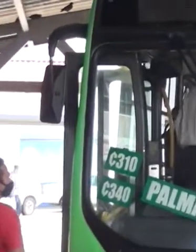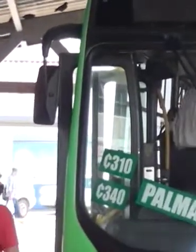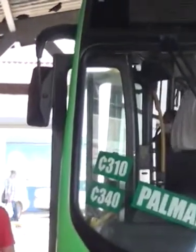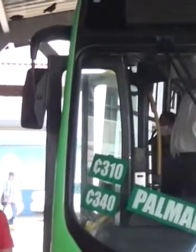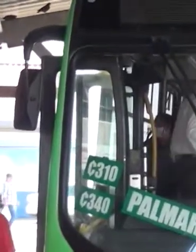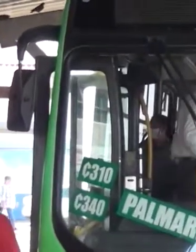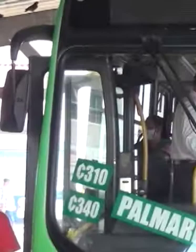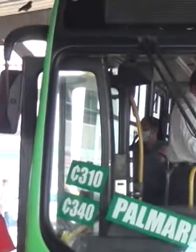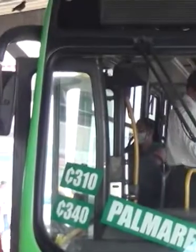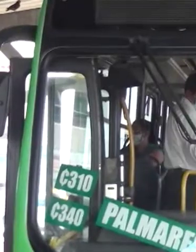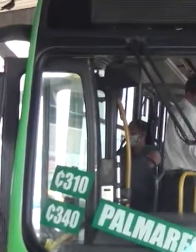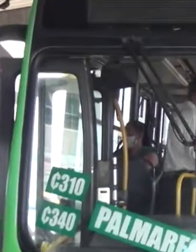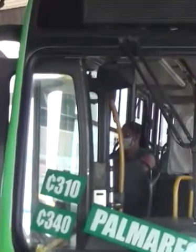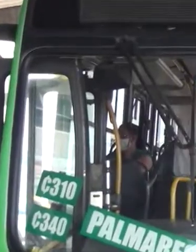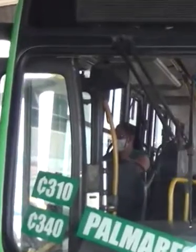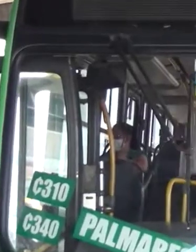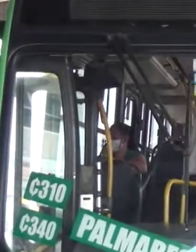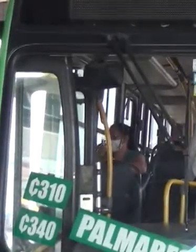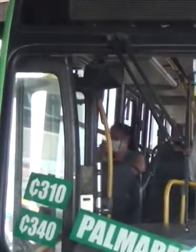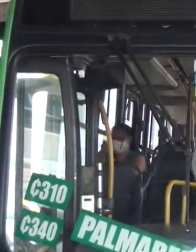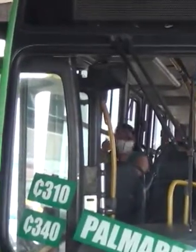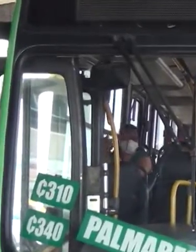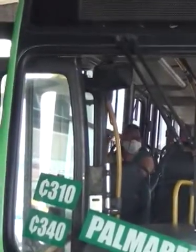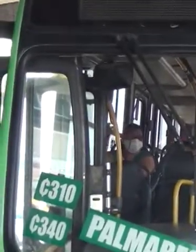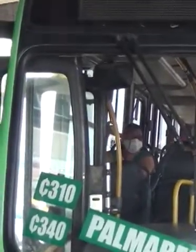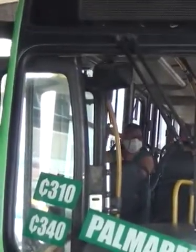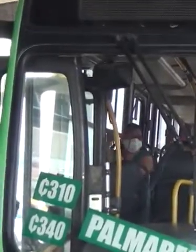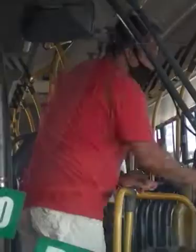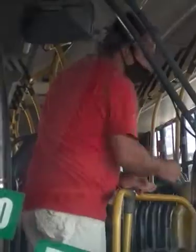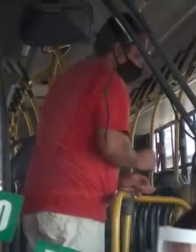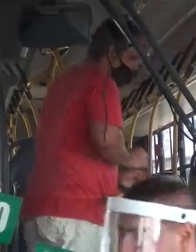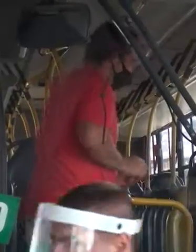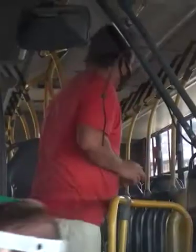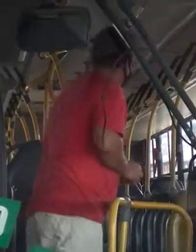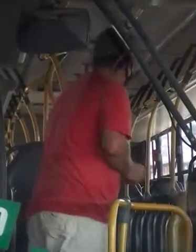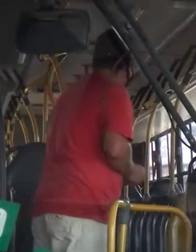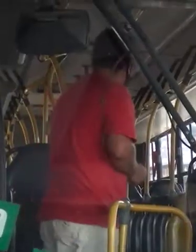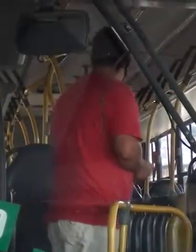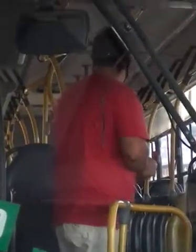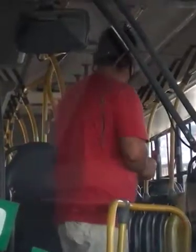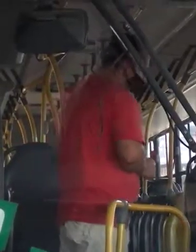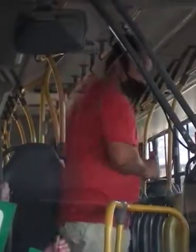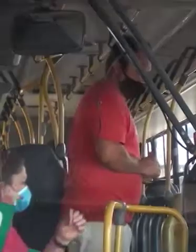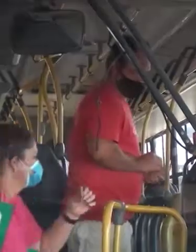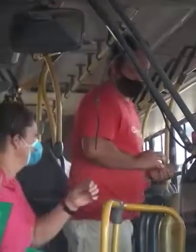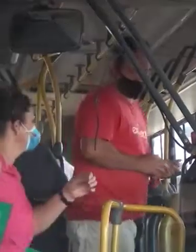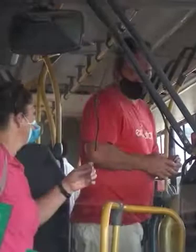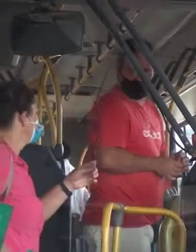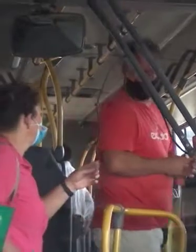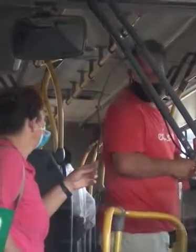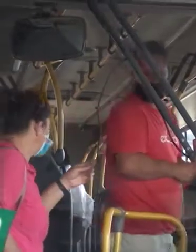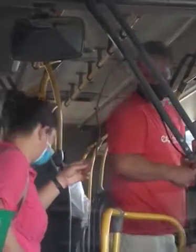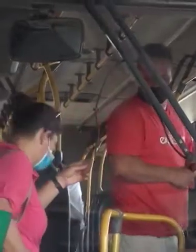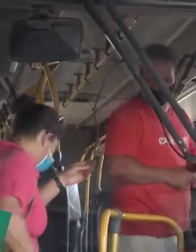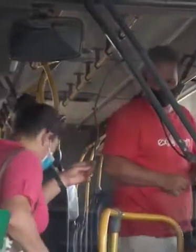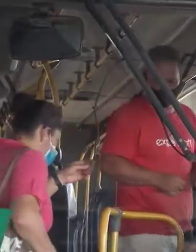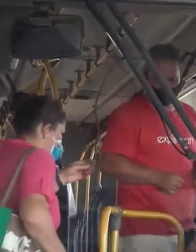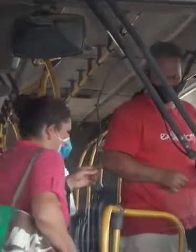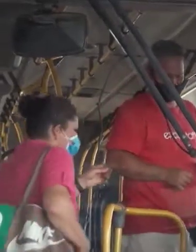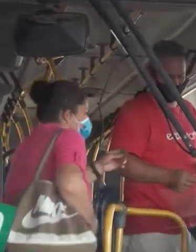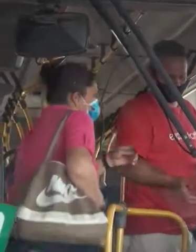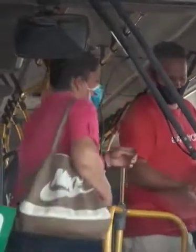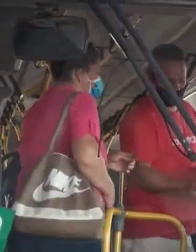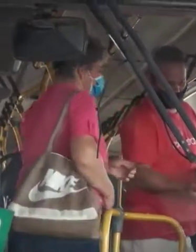podemos dar a las familias para que se sostengan ya no existe, o sea, ya es sumamente limitado. Entonces ya